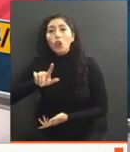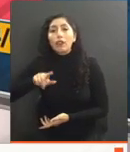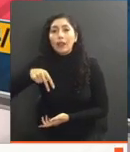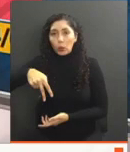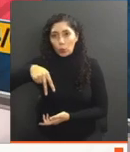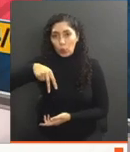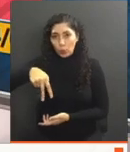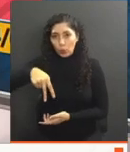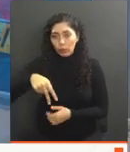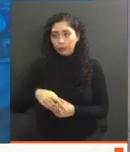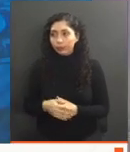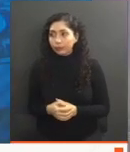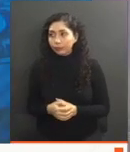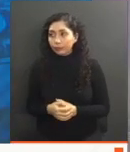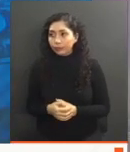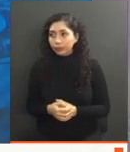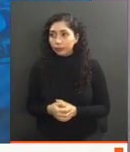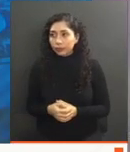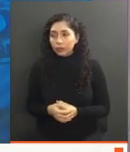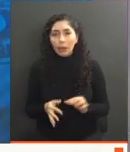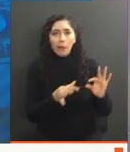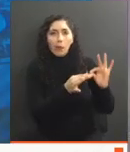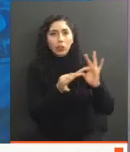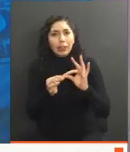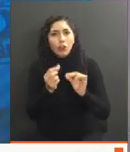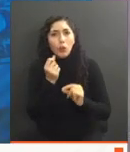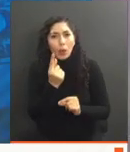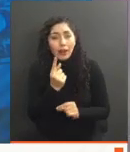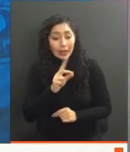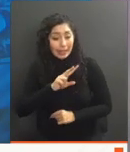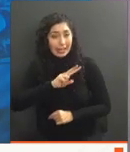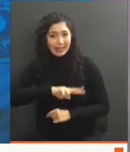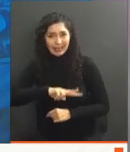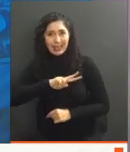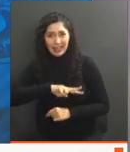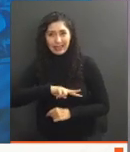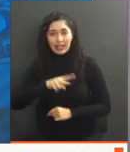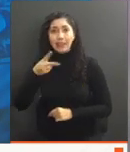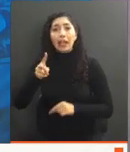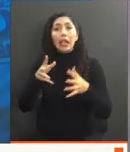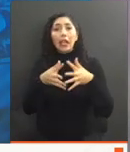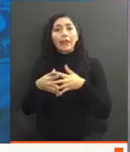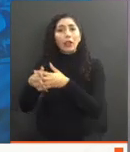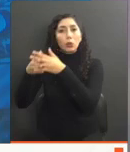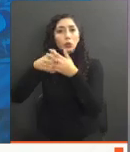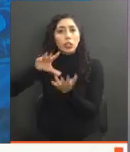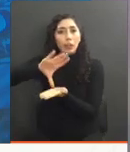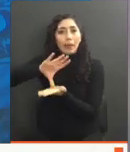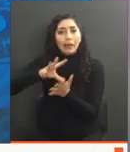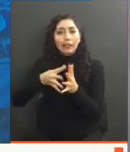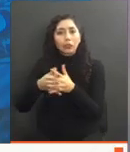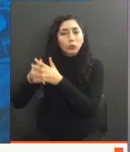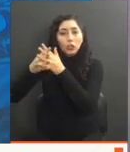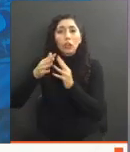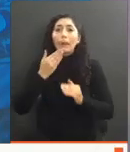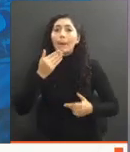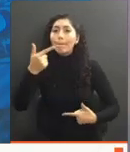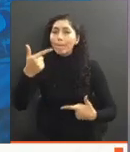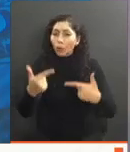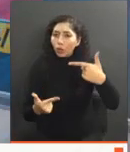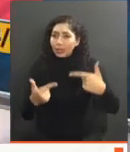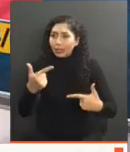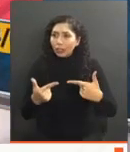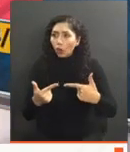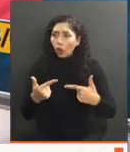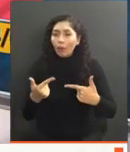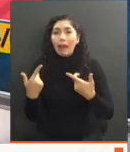Ya lo decía, una de las causas es la tasa de interés en Estados Unidos y la política que está ejerciendo la Fed para